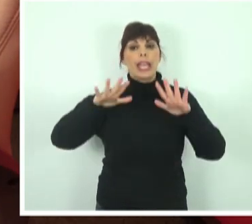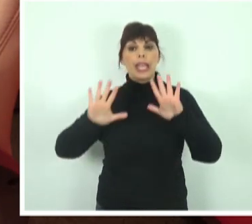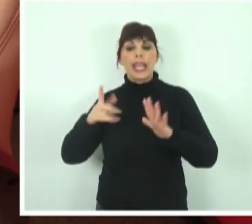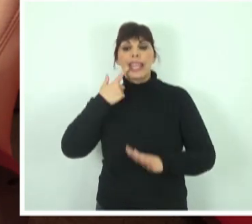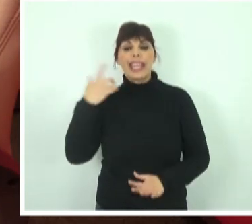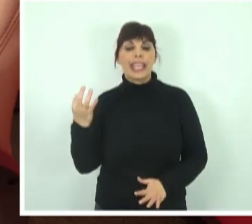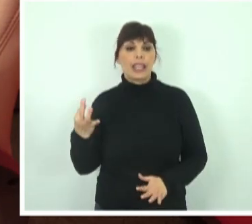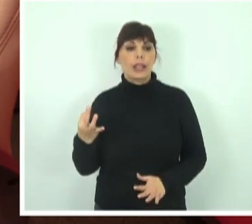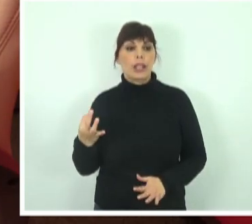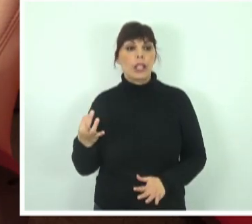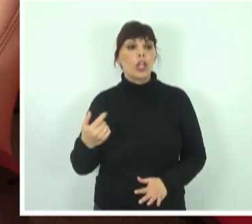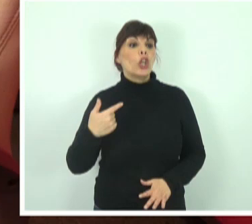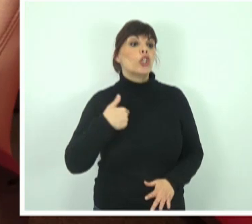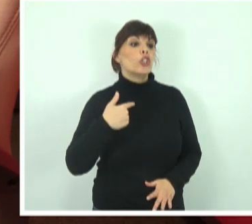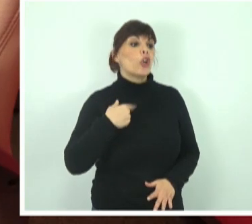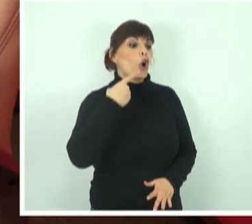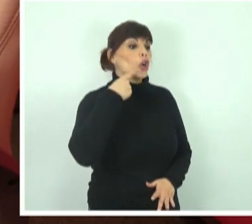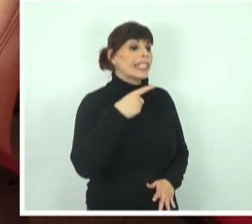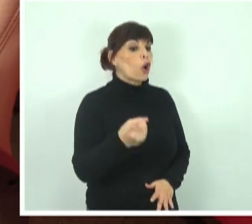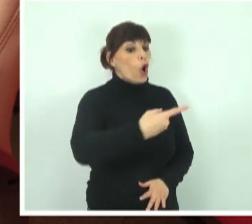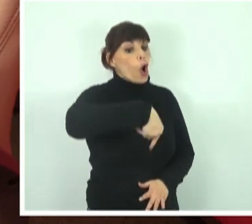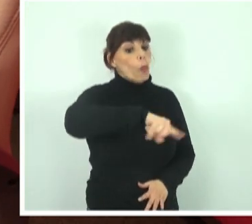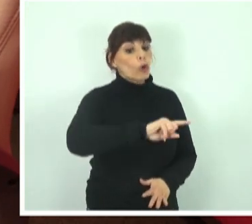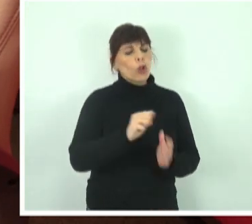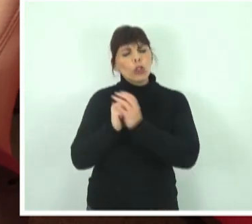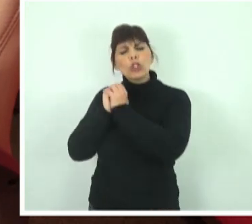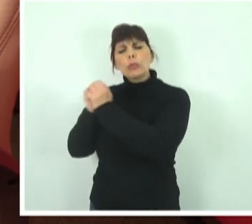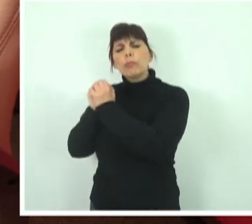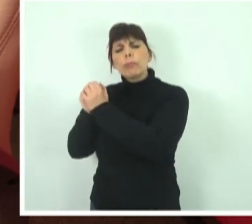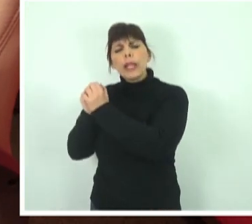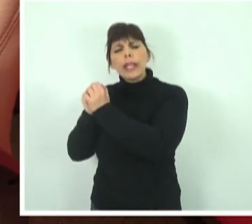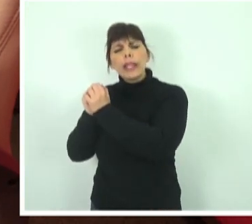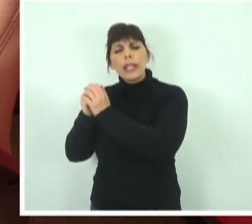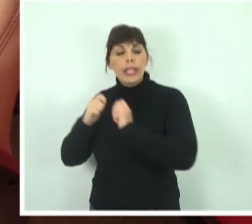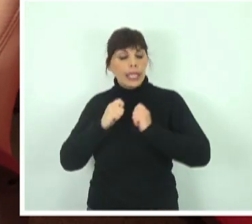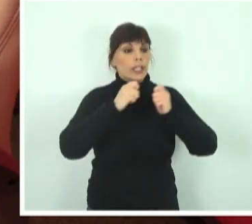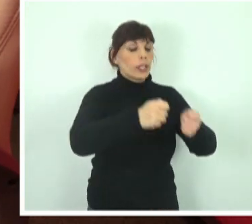digo: pedid y se os dará, buscad y hallaréis.